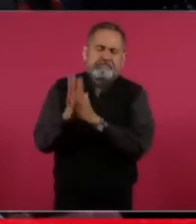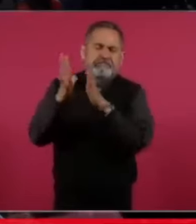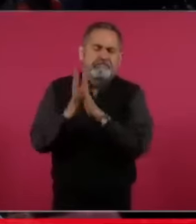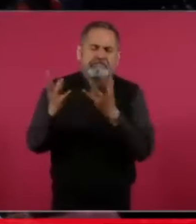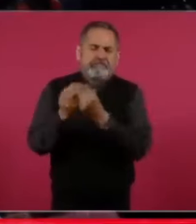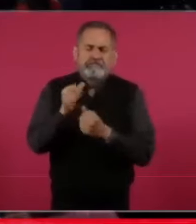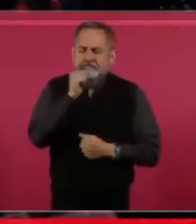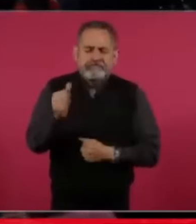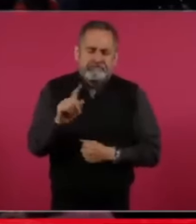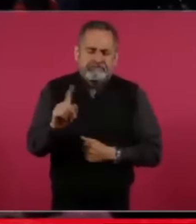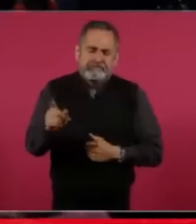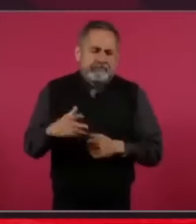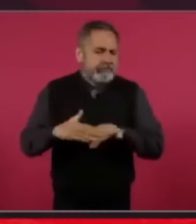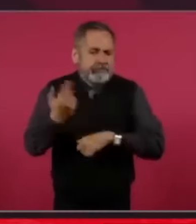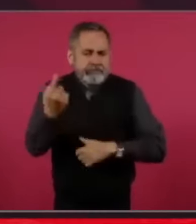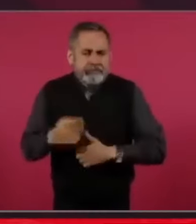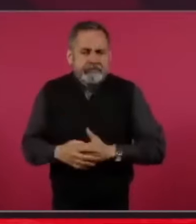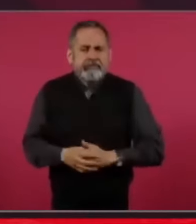no